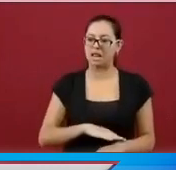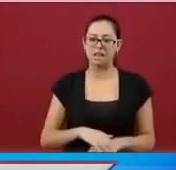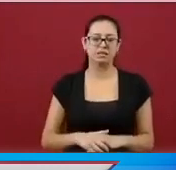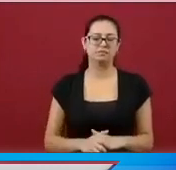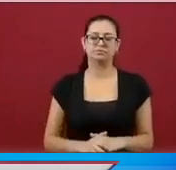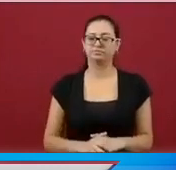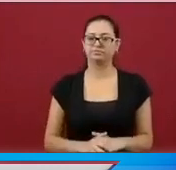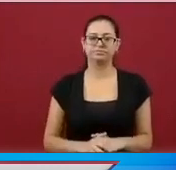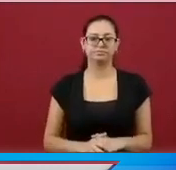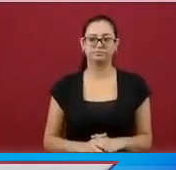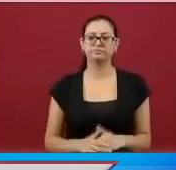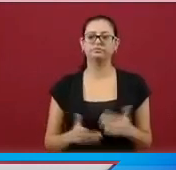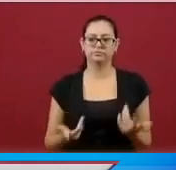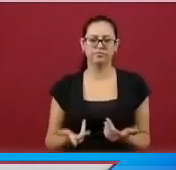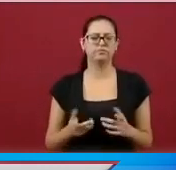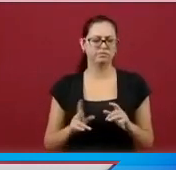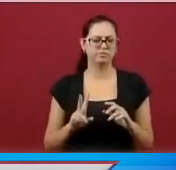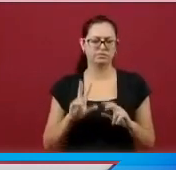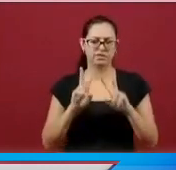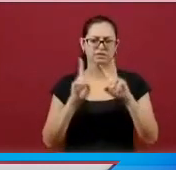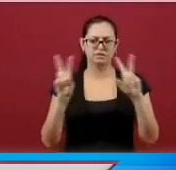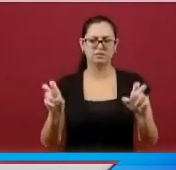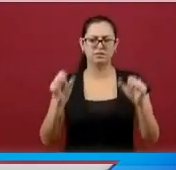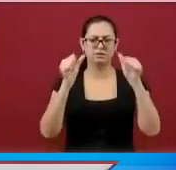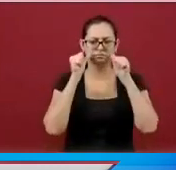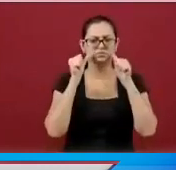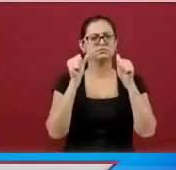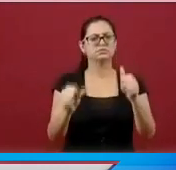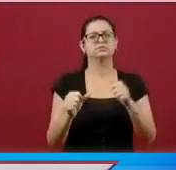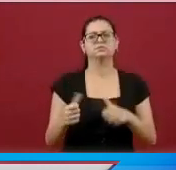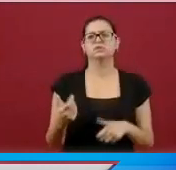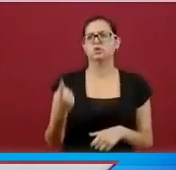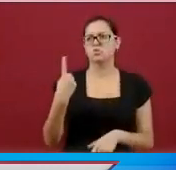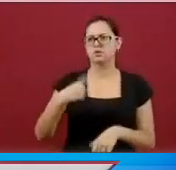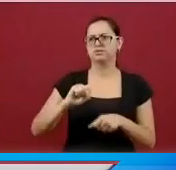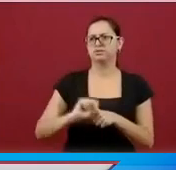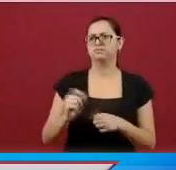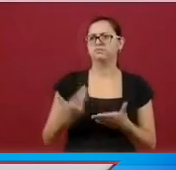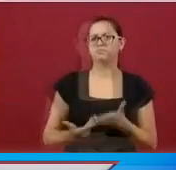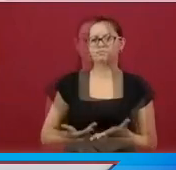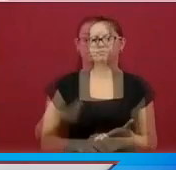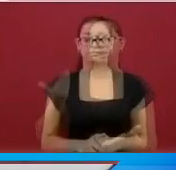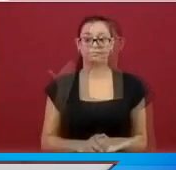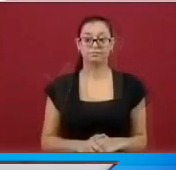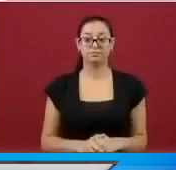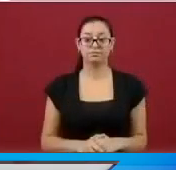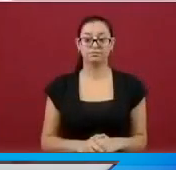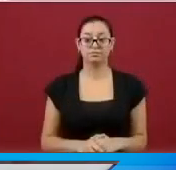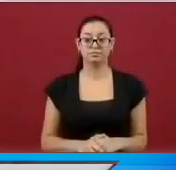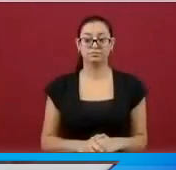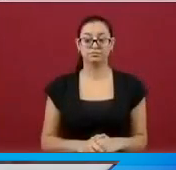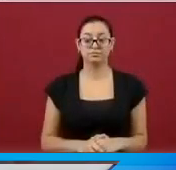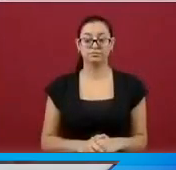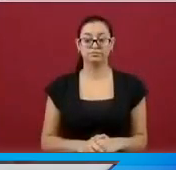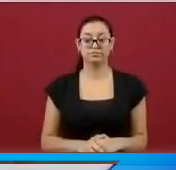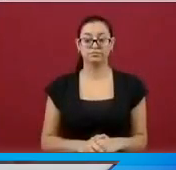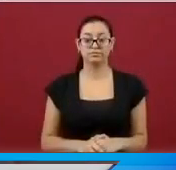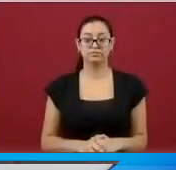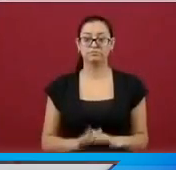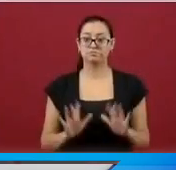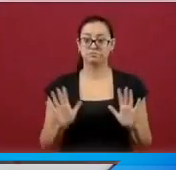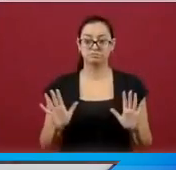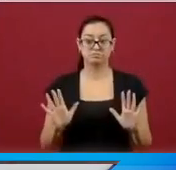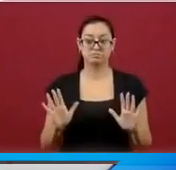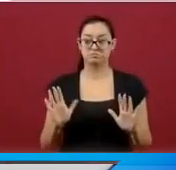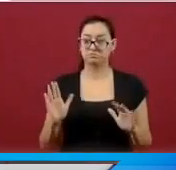recaudar alrededor de 1,400 millones de pesos anuales por la toma de casetas en todo el país. Y se va a cumplir